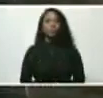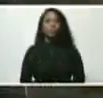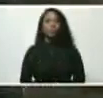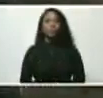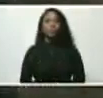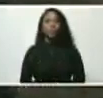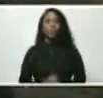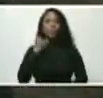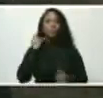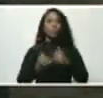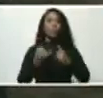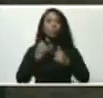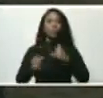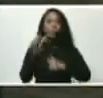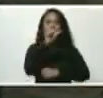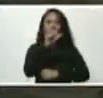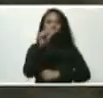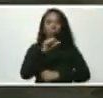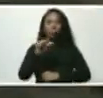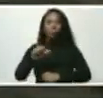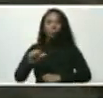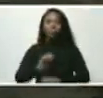en las últimas semanas